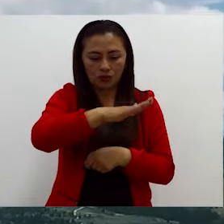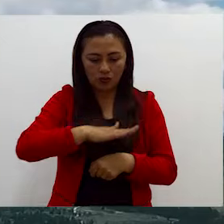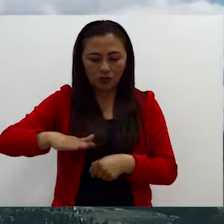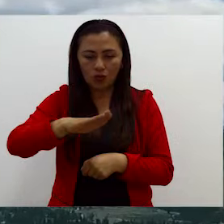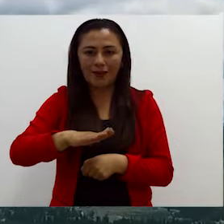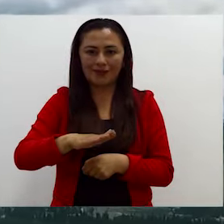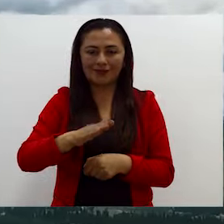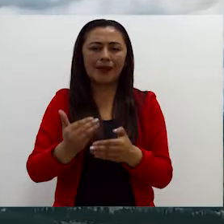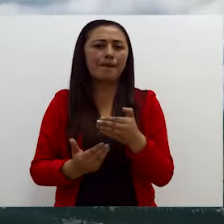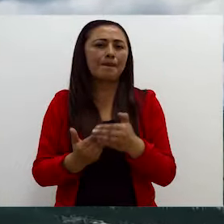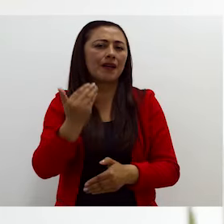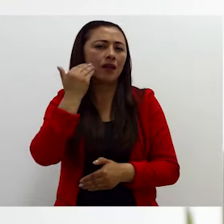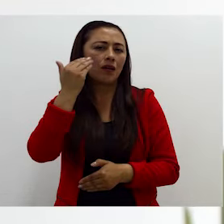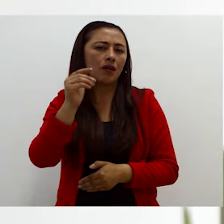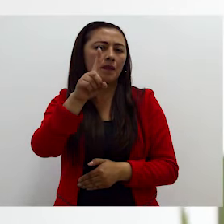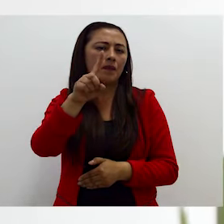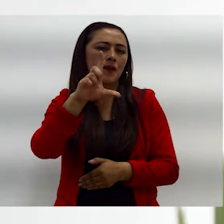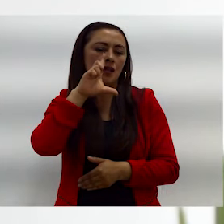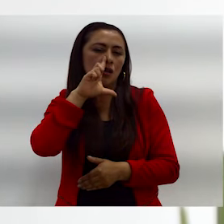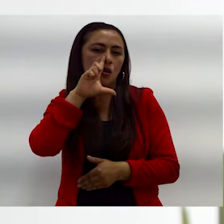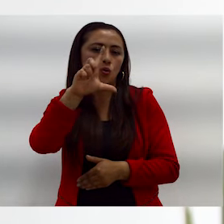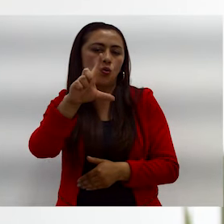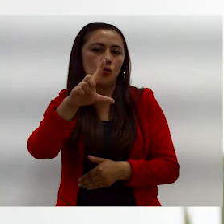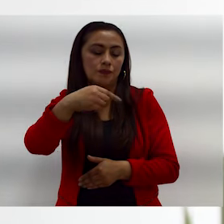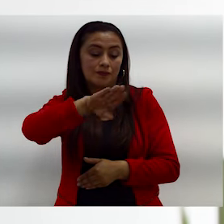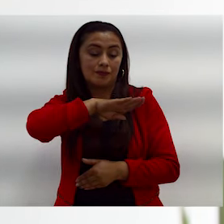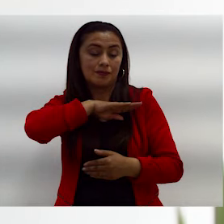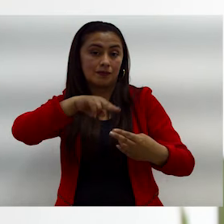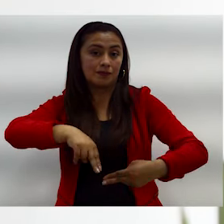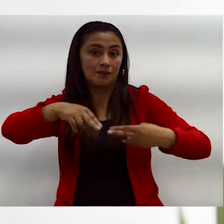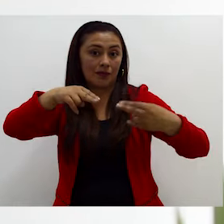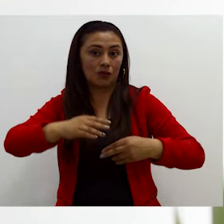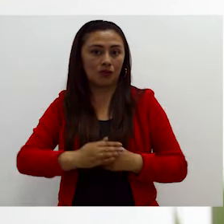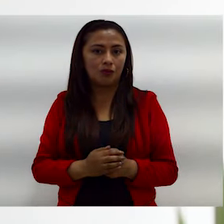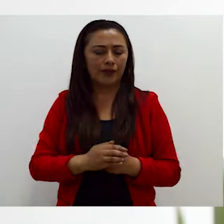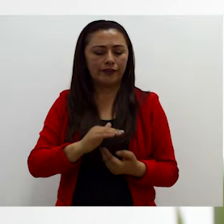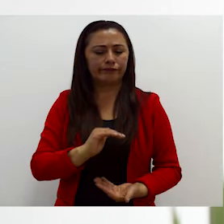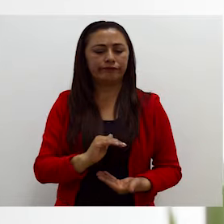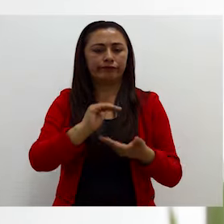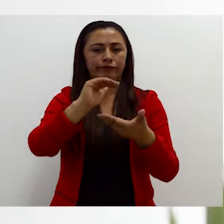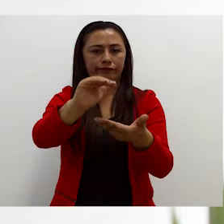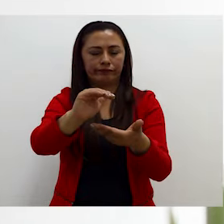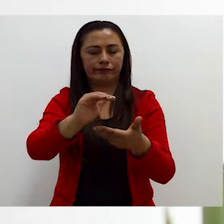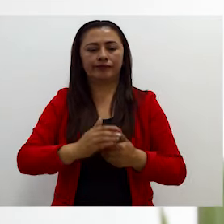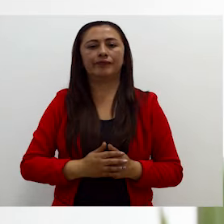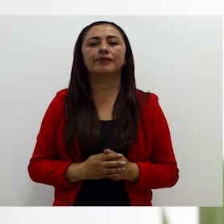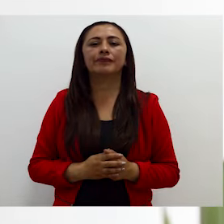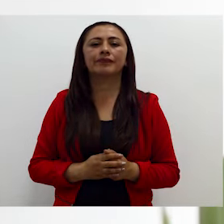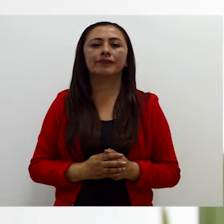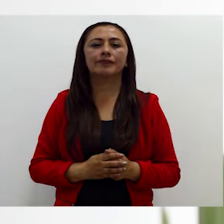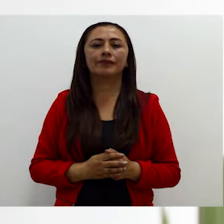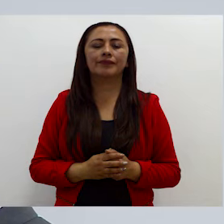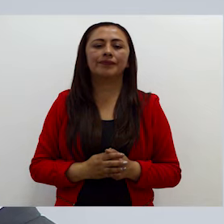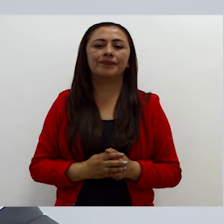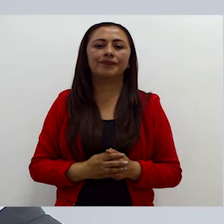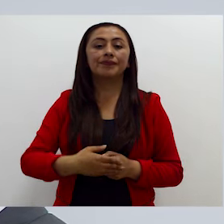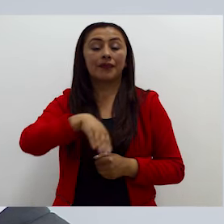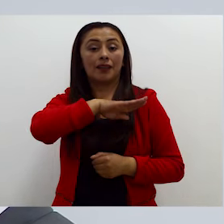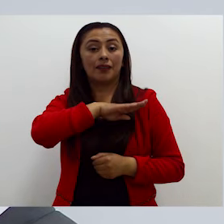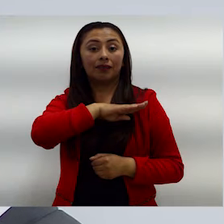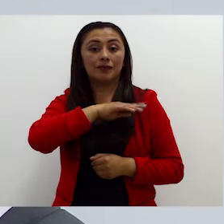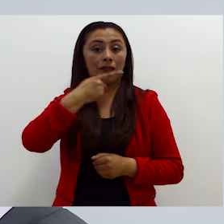ciudad. A partir de este primero de julio, la administración municipal de la alcaldía del alcalde Pablo Emilio